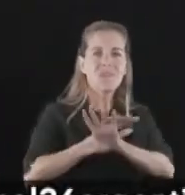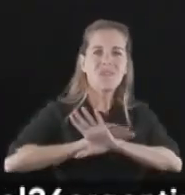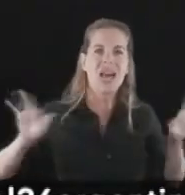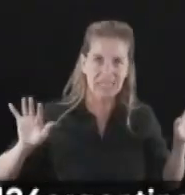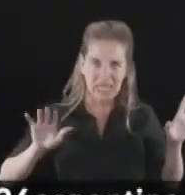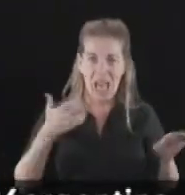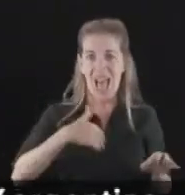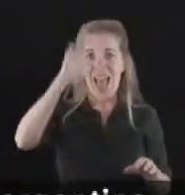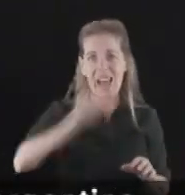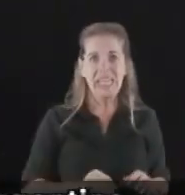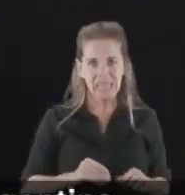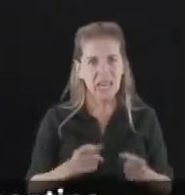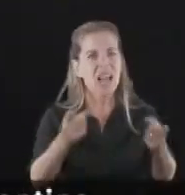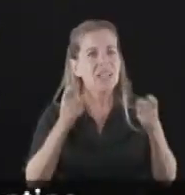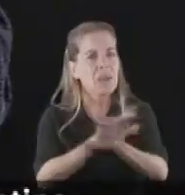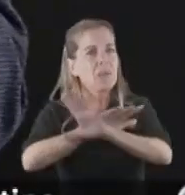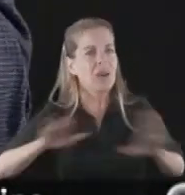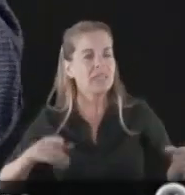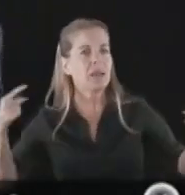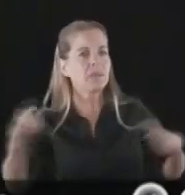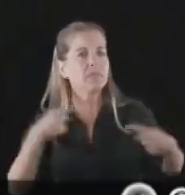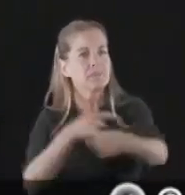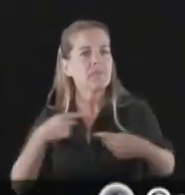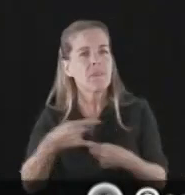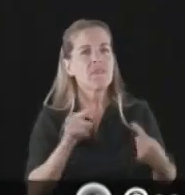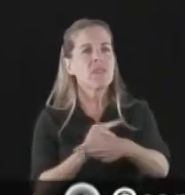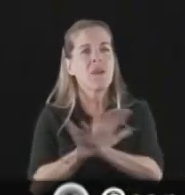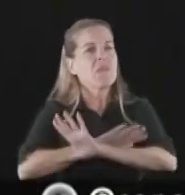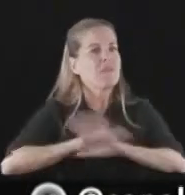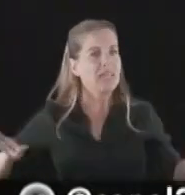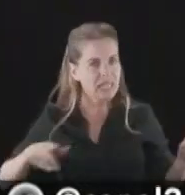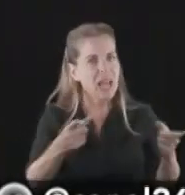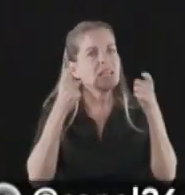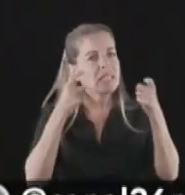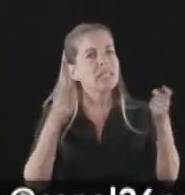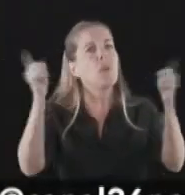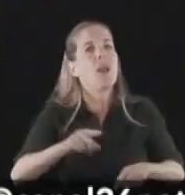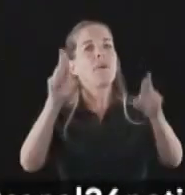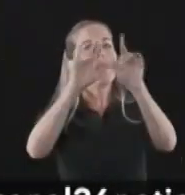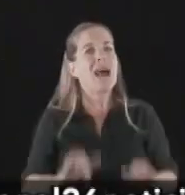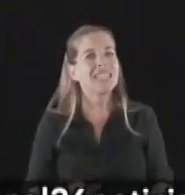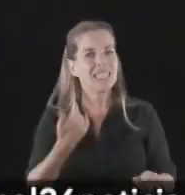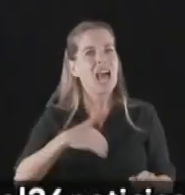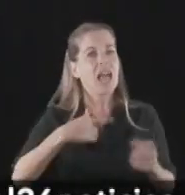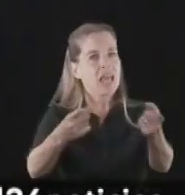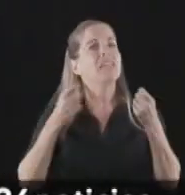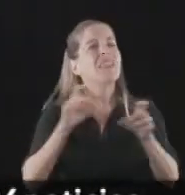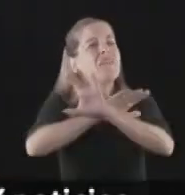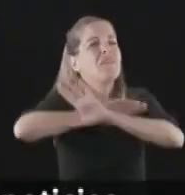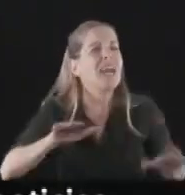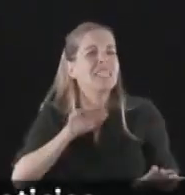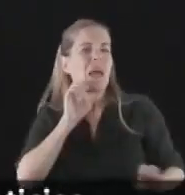La Argentina necesita terminar con los desencuentros, necesita recuperar la paz. Necesita terminar con los